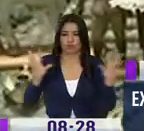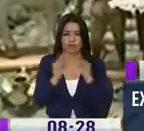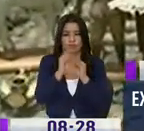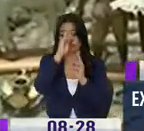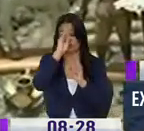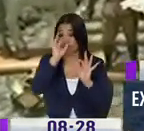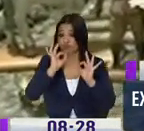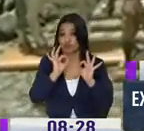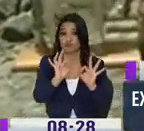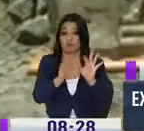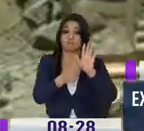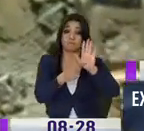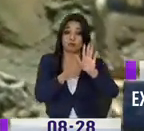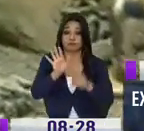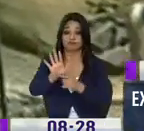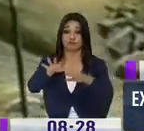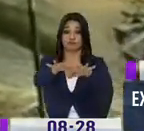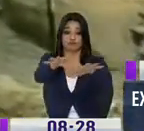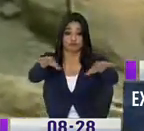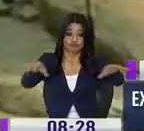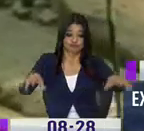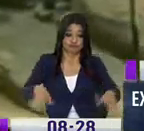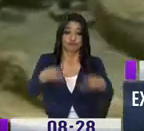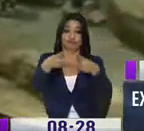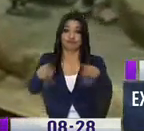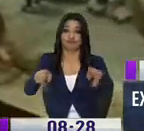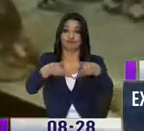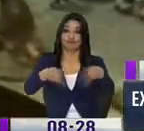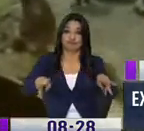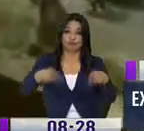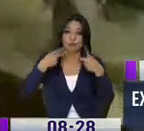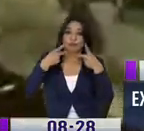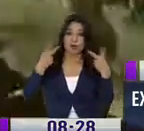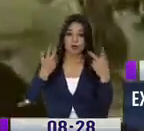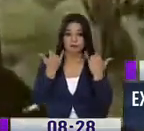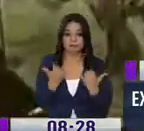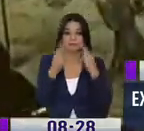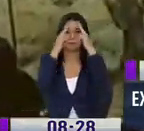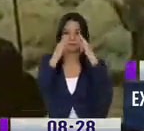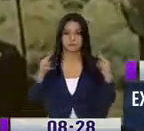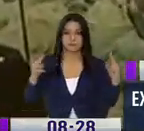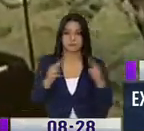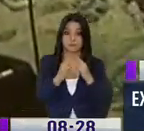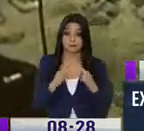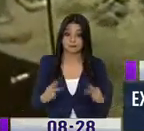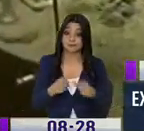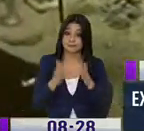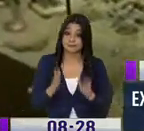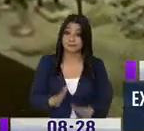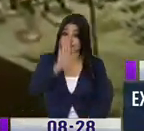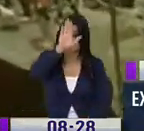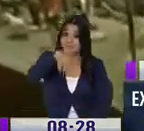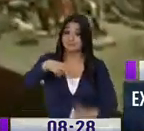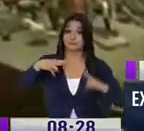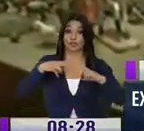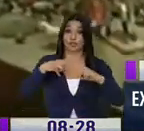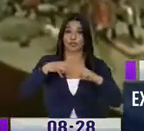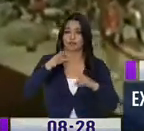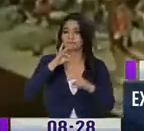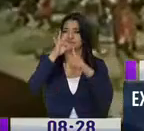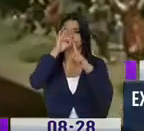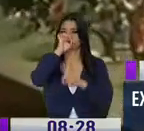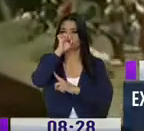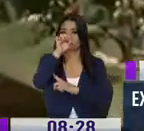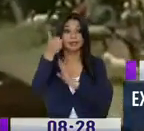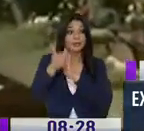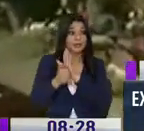poder exhibir este Belén por primera vez en esta temporada navideña y que los quiteños puedan venir a conocer esta joya artística.